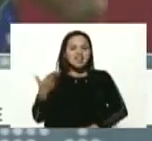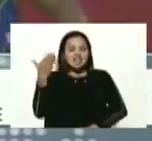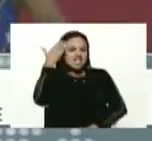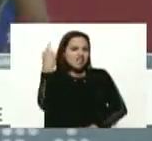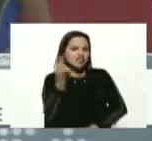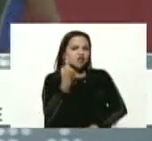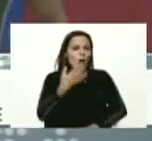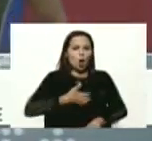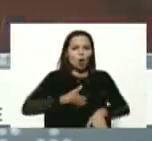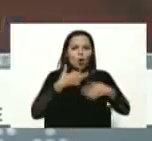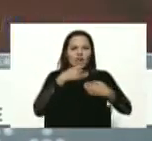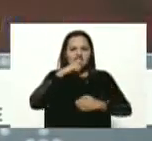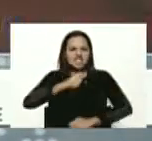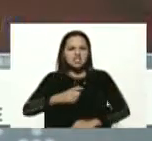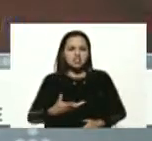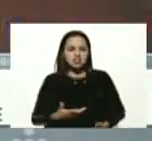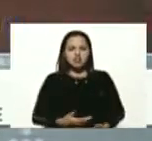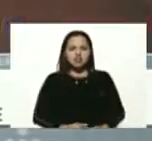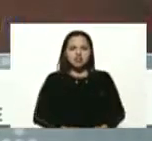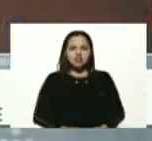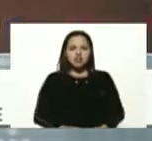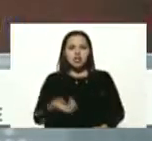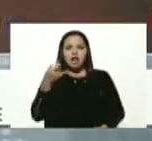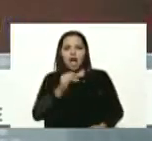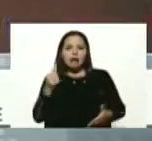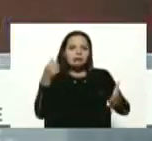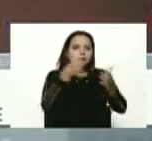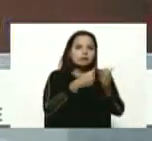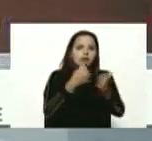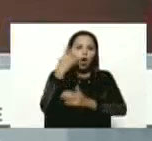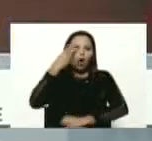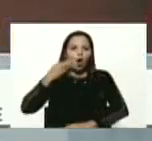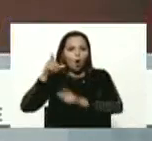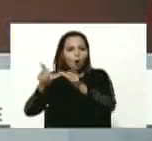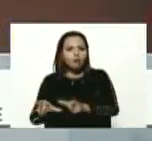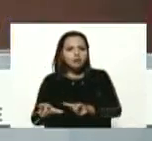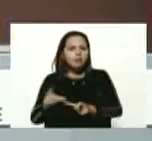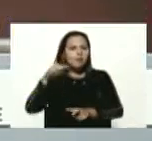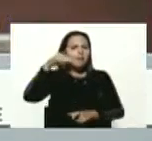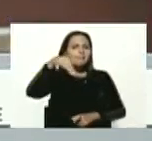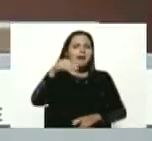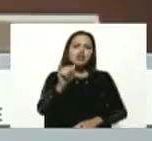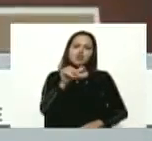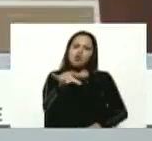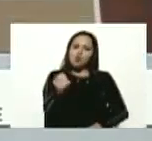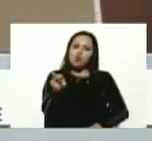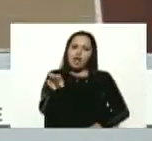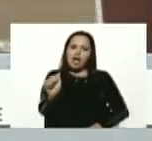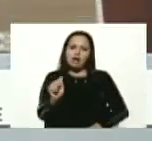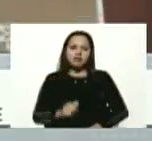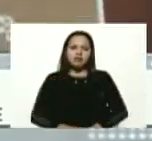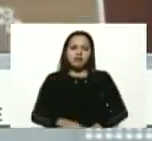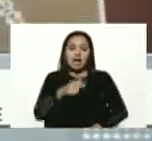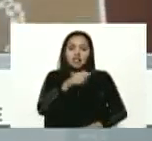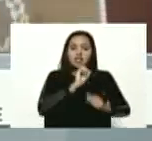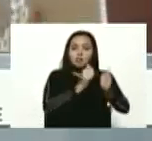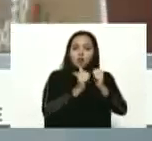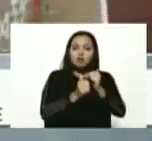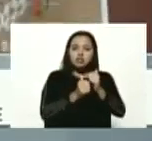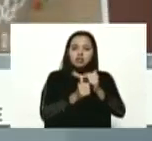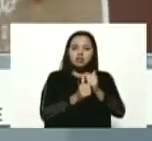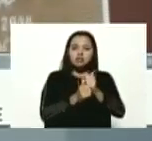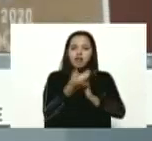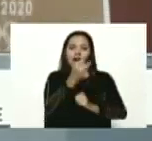y que le ha caído encima a nuestro muchacho Julio Mayora. a este atleta que le pertenece a toda